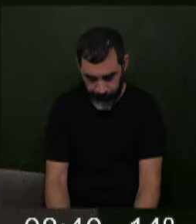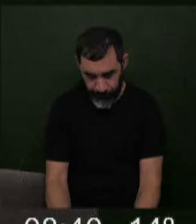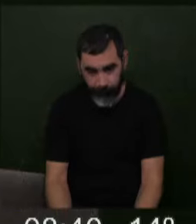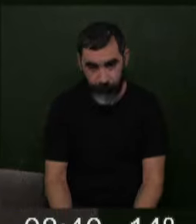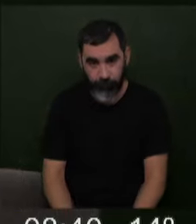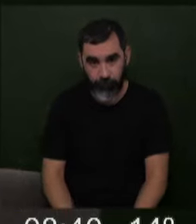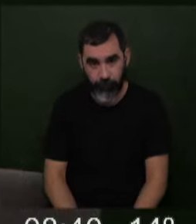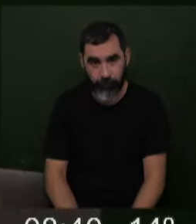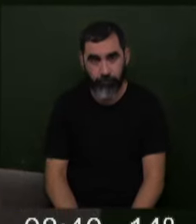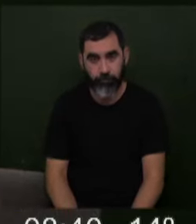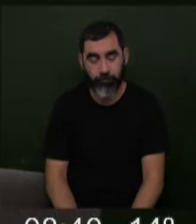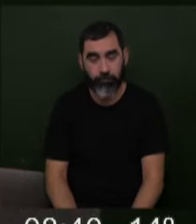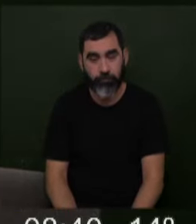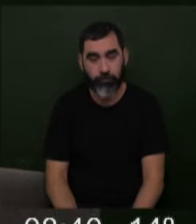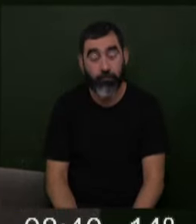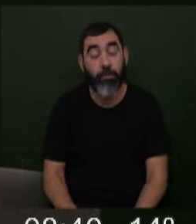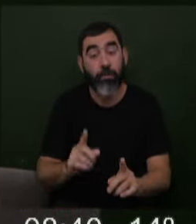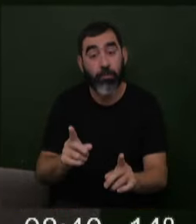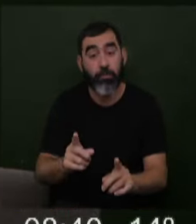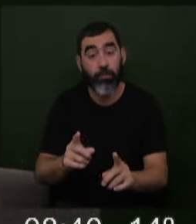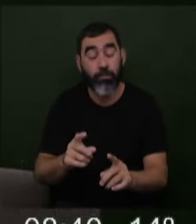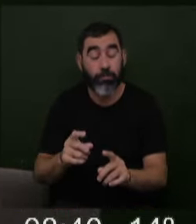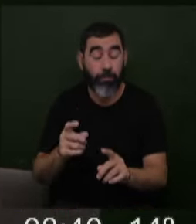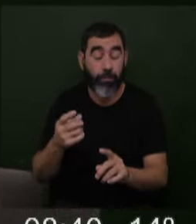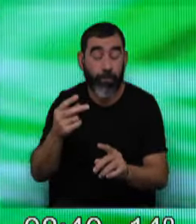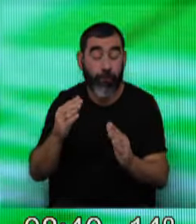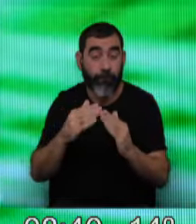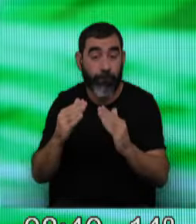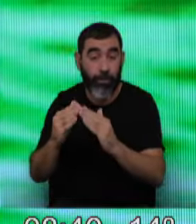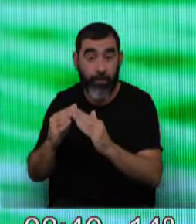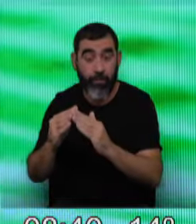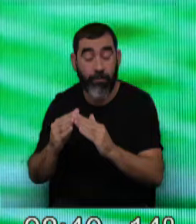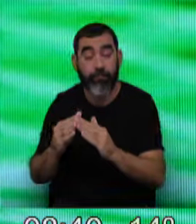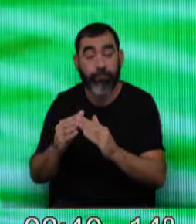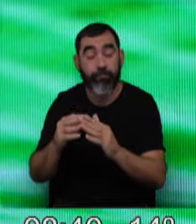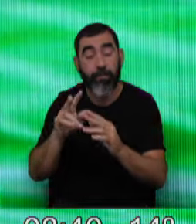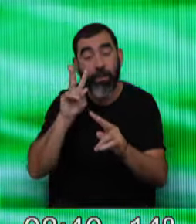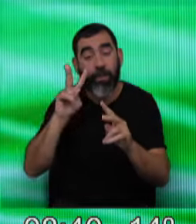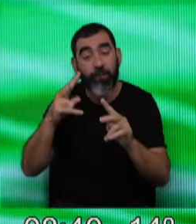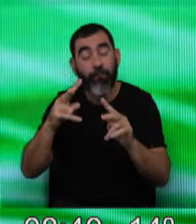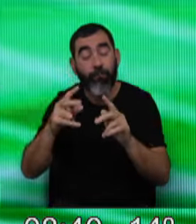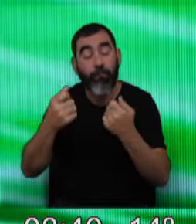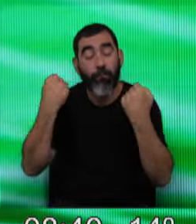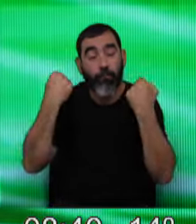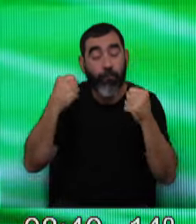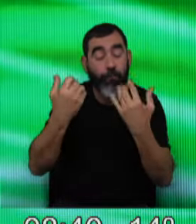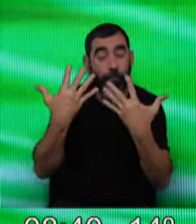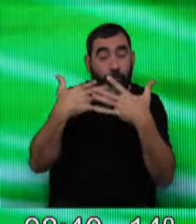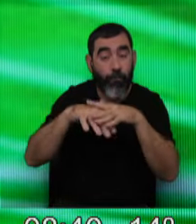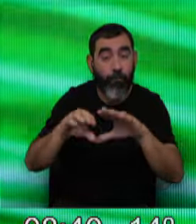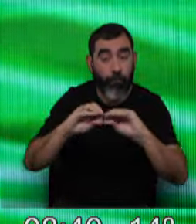ese conocimiento o ese saber, porque también estamos hablando de hábitat, ¿no? Sí, sin duda. El enfoque un poco de estas prácticas son integrales, por